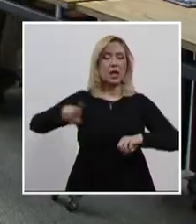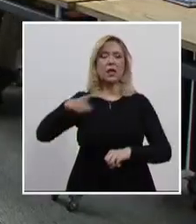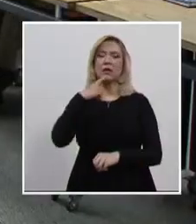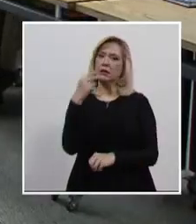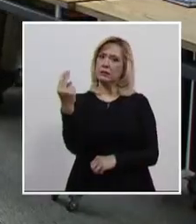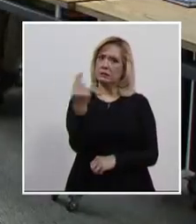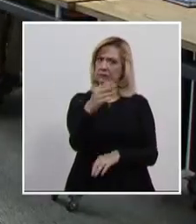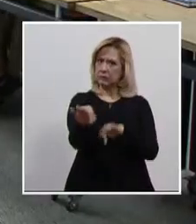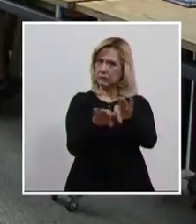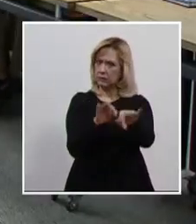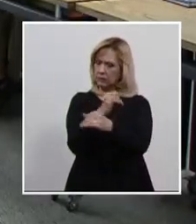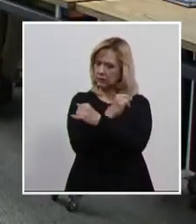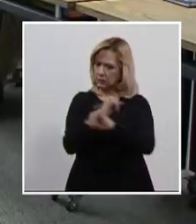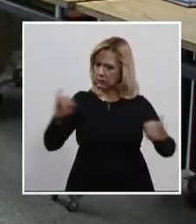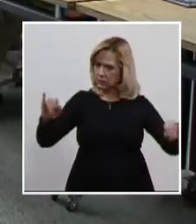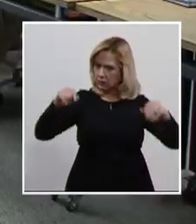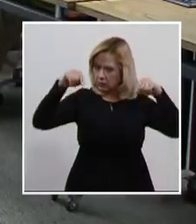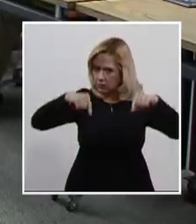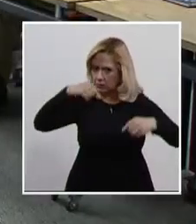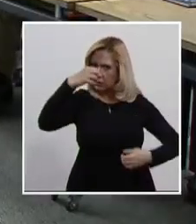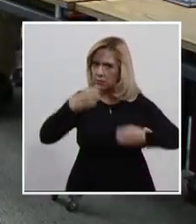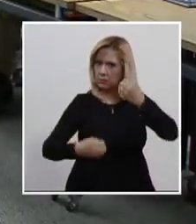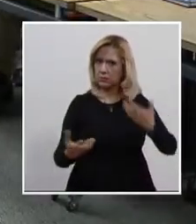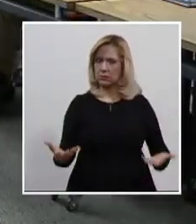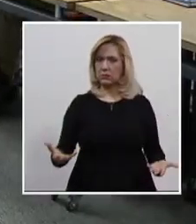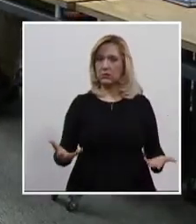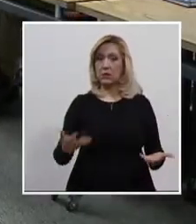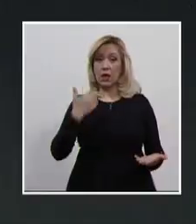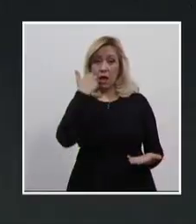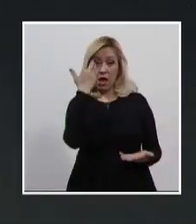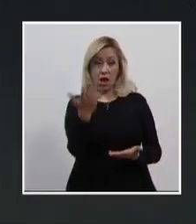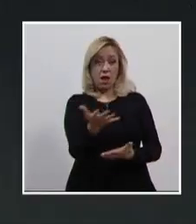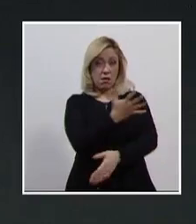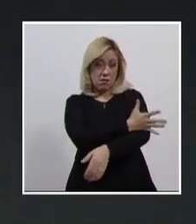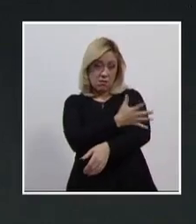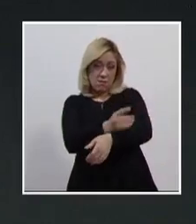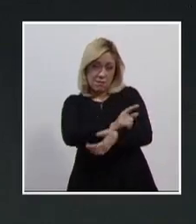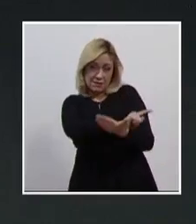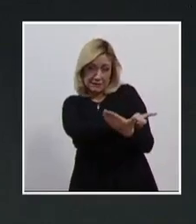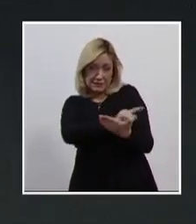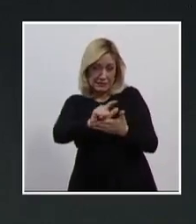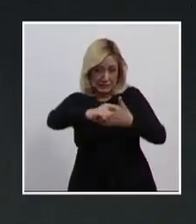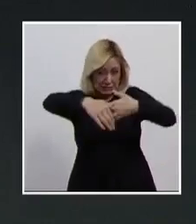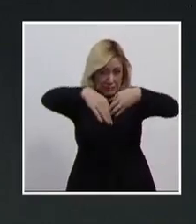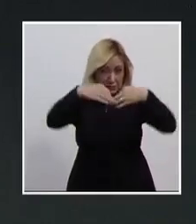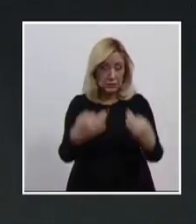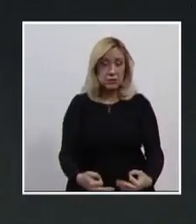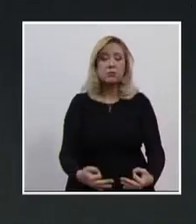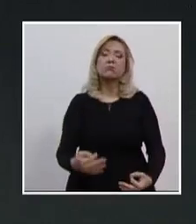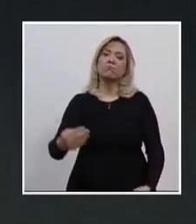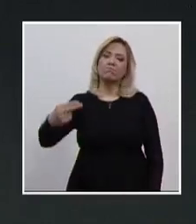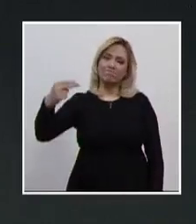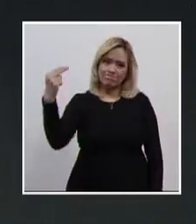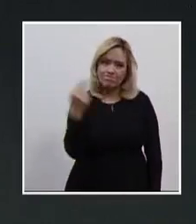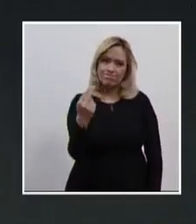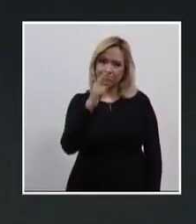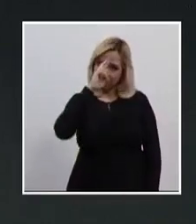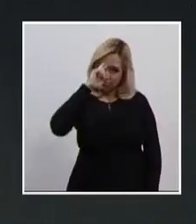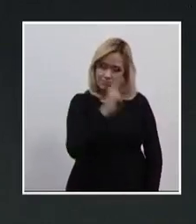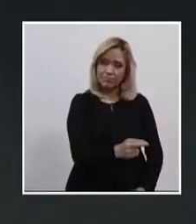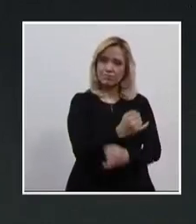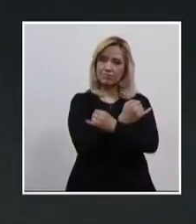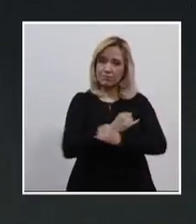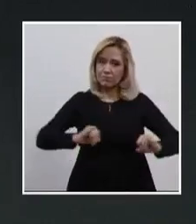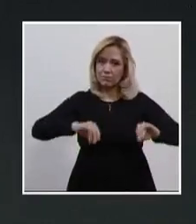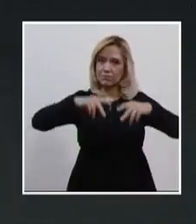independencia judicial, pues de ello depende la pulcritud de los procesos en el Estado. Pero se juega